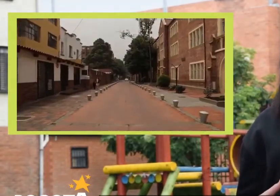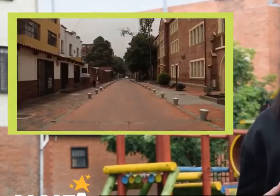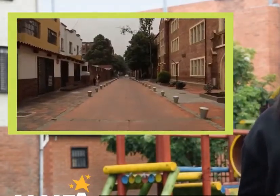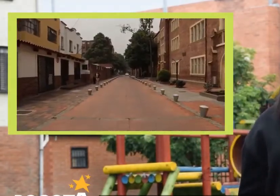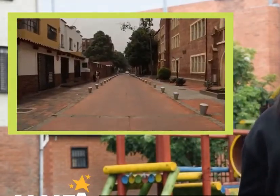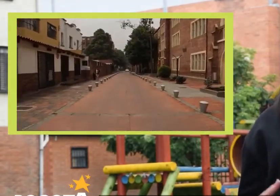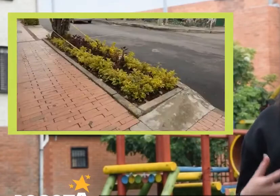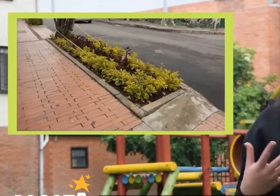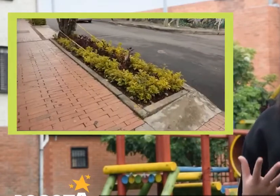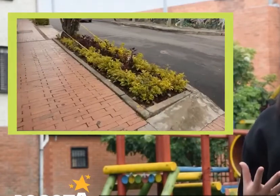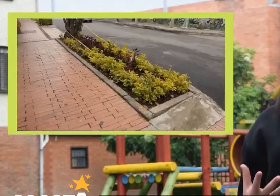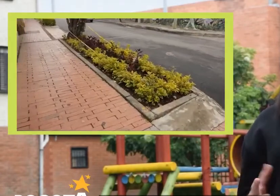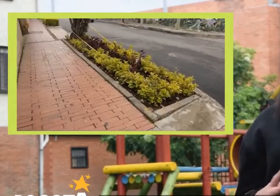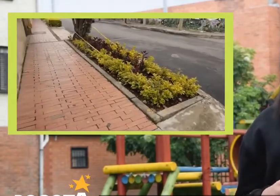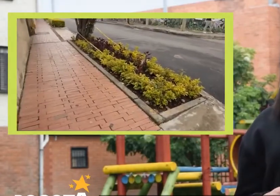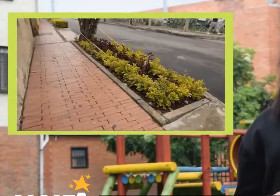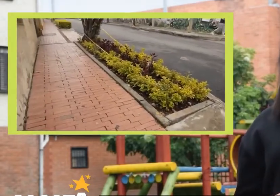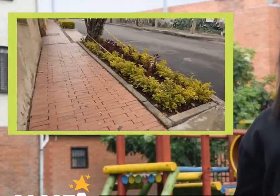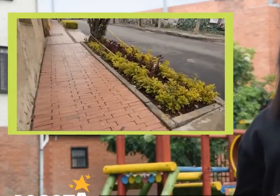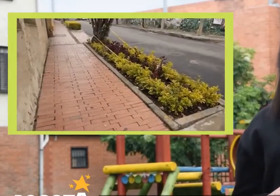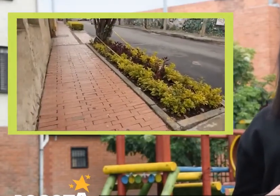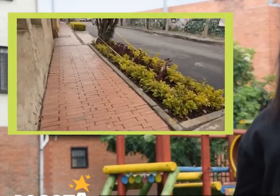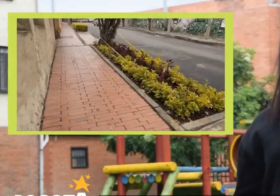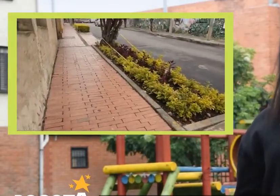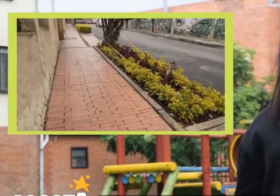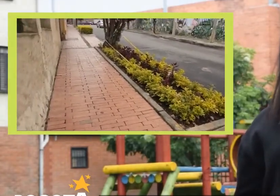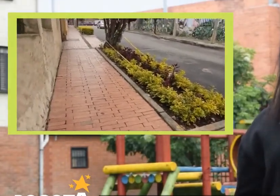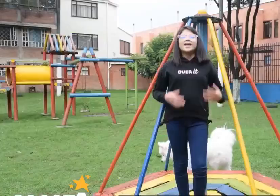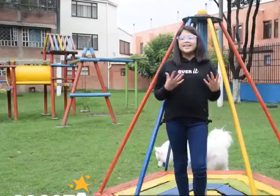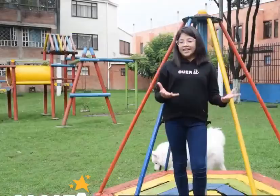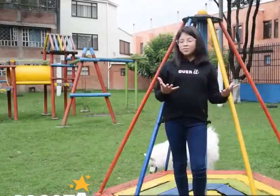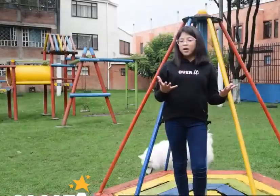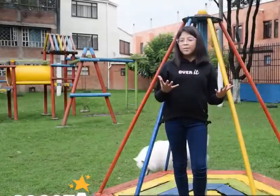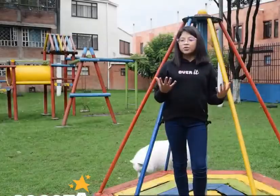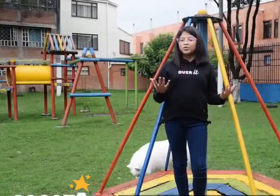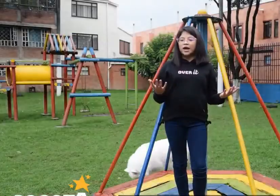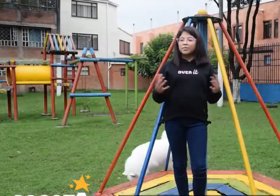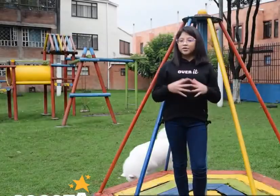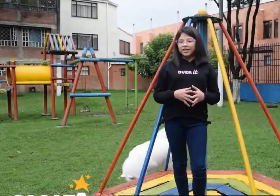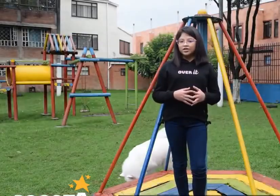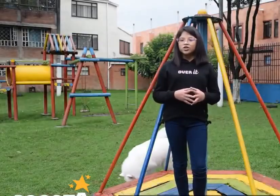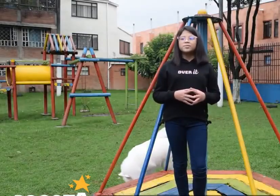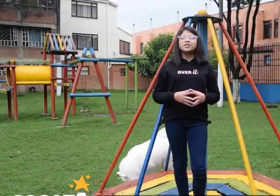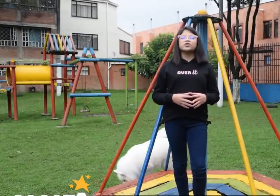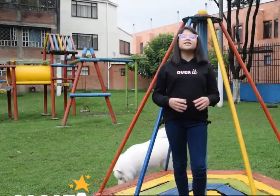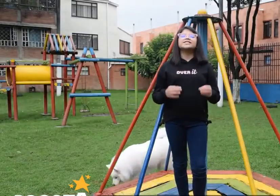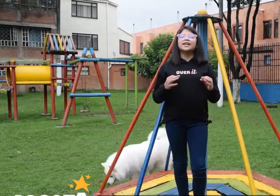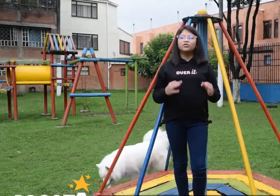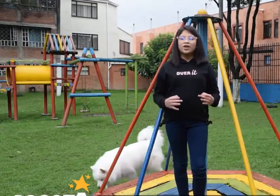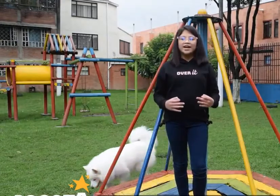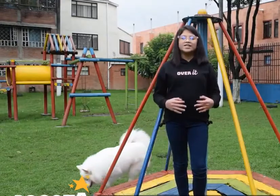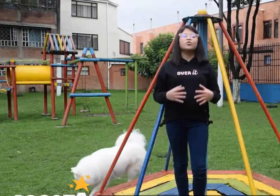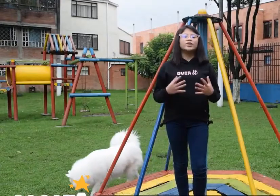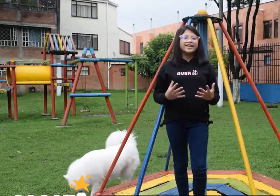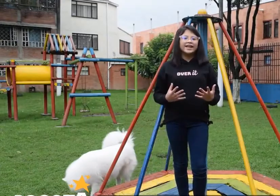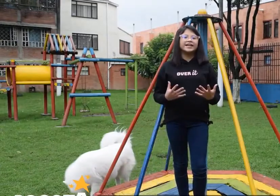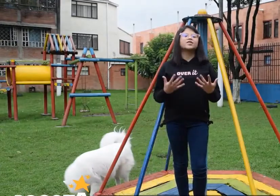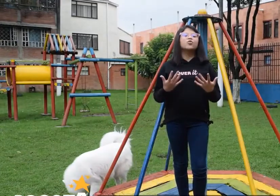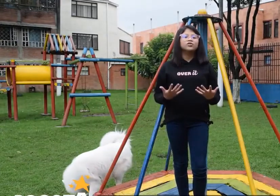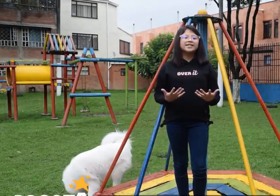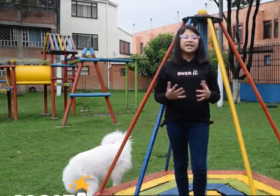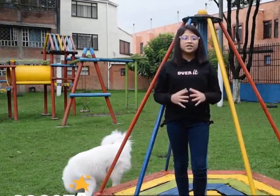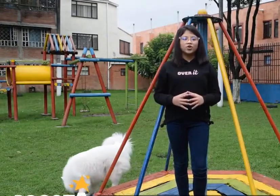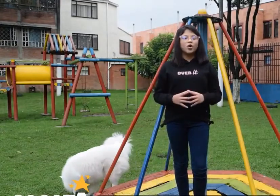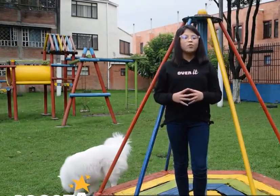salones comunales, parques, arborizados, entre otros. ¿Quiénes pueden postular proyectos? Personas naturales,